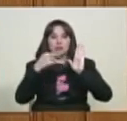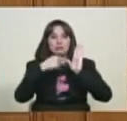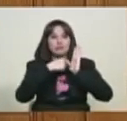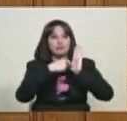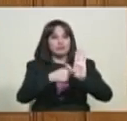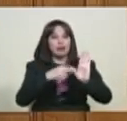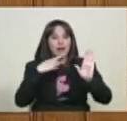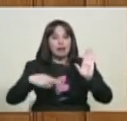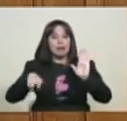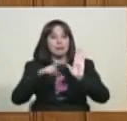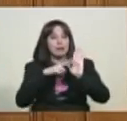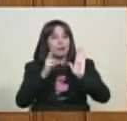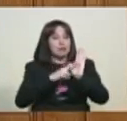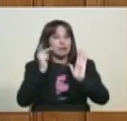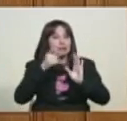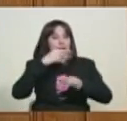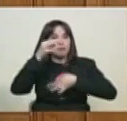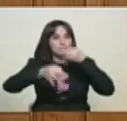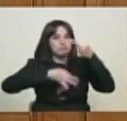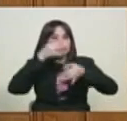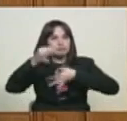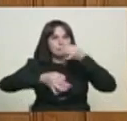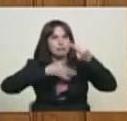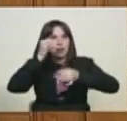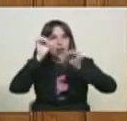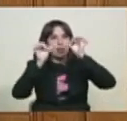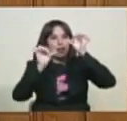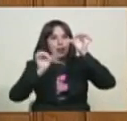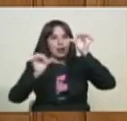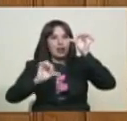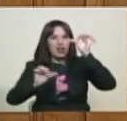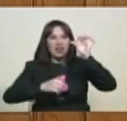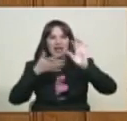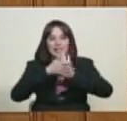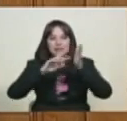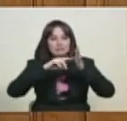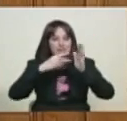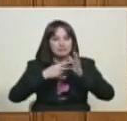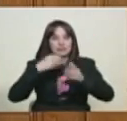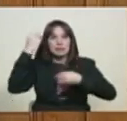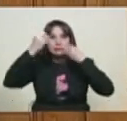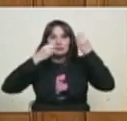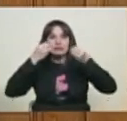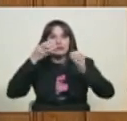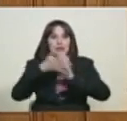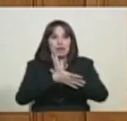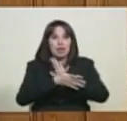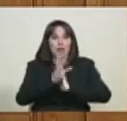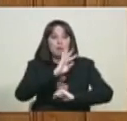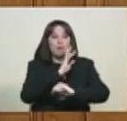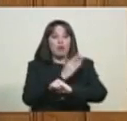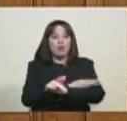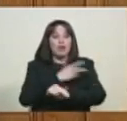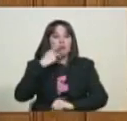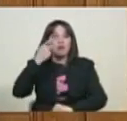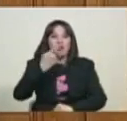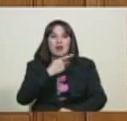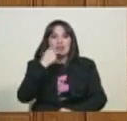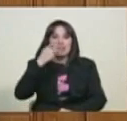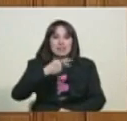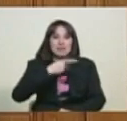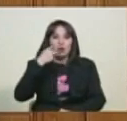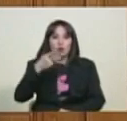perseverante, repetirla, explicarla, reexplicarla. La única forma en que se puede acceder al poder político